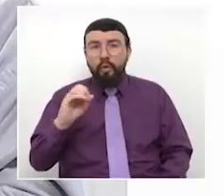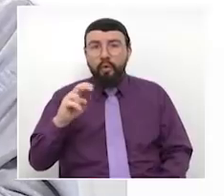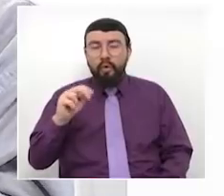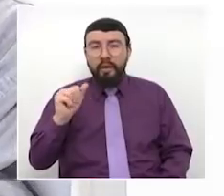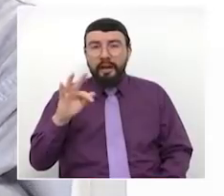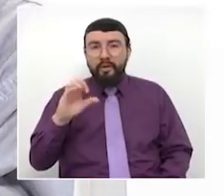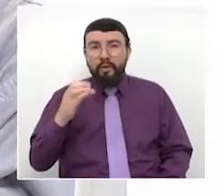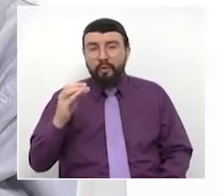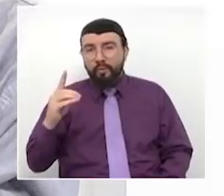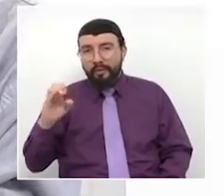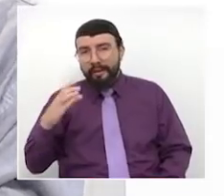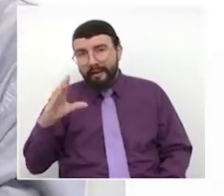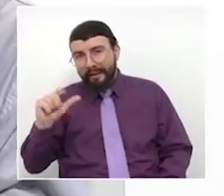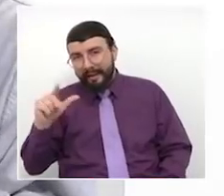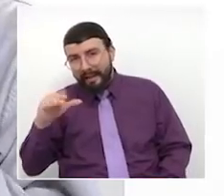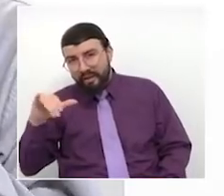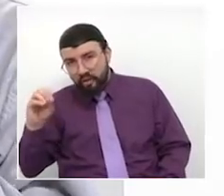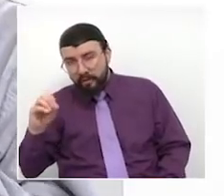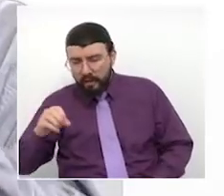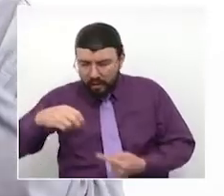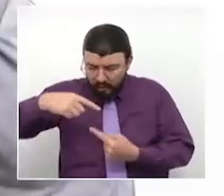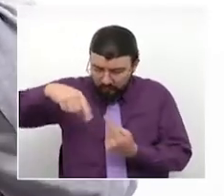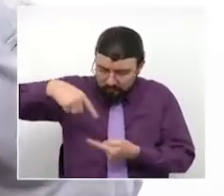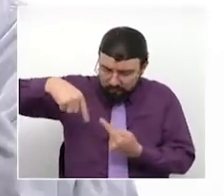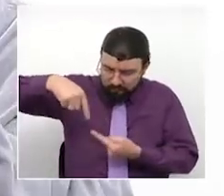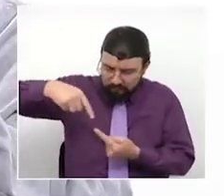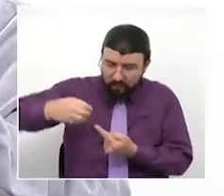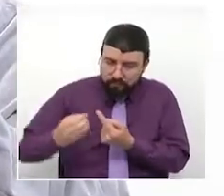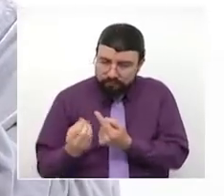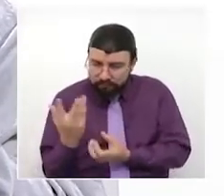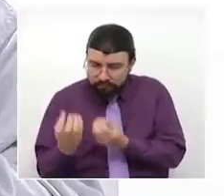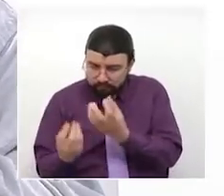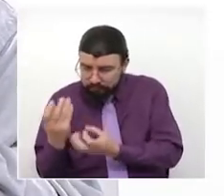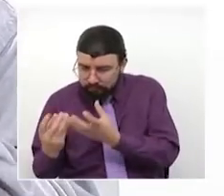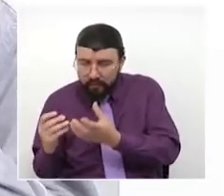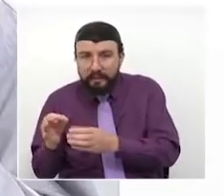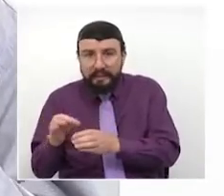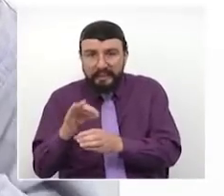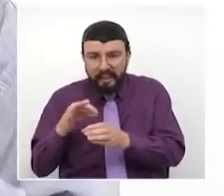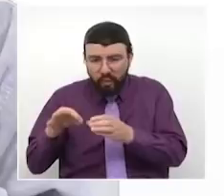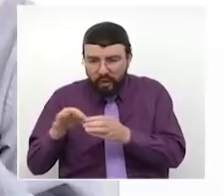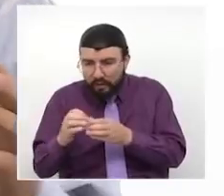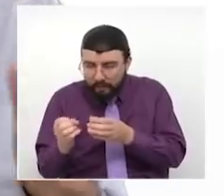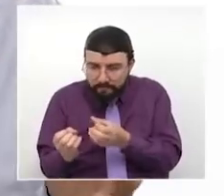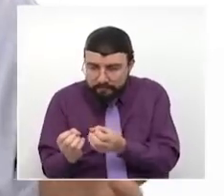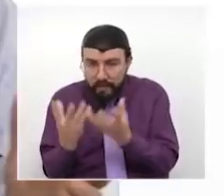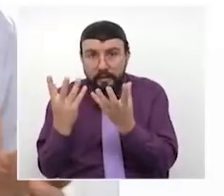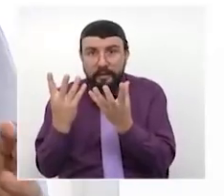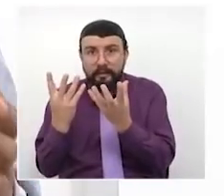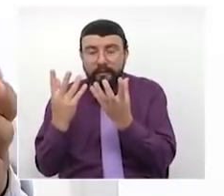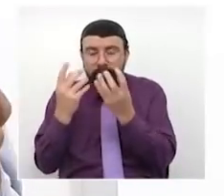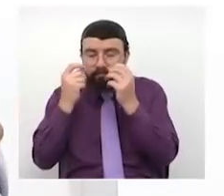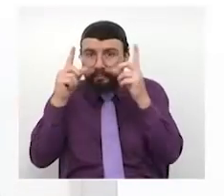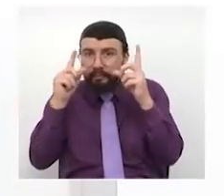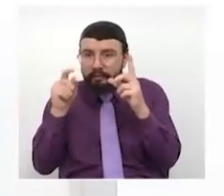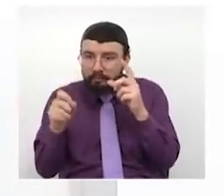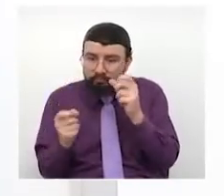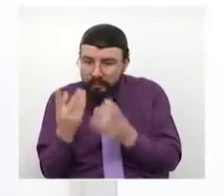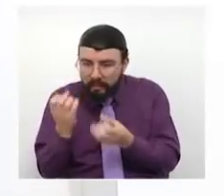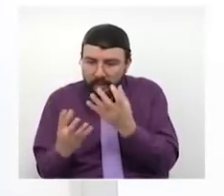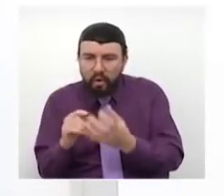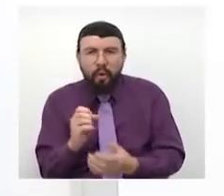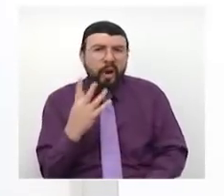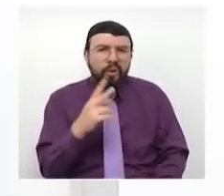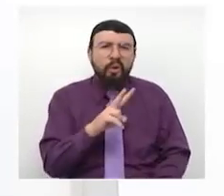gluconato de calcio? Activa cierta cantidad de esas células, ¿cierto? Activarlas. Entonces, ¿cuánto activaba? De 7 a